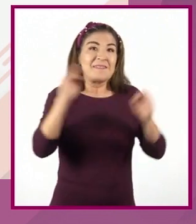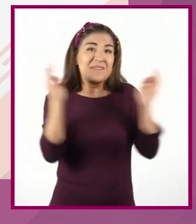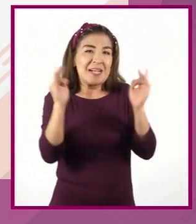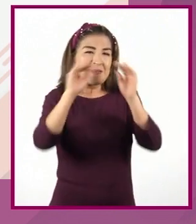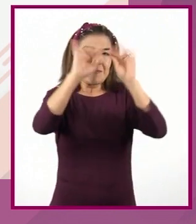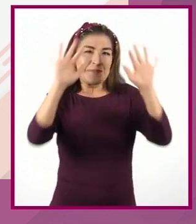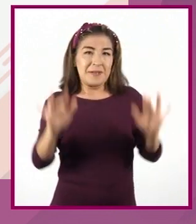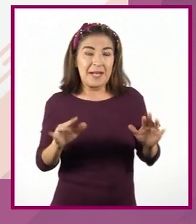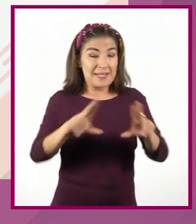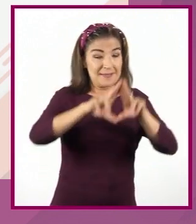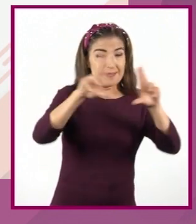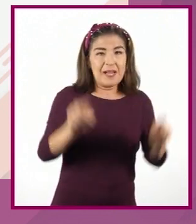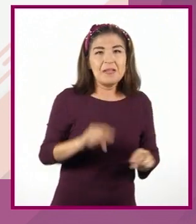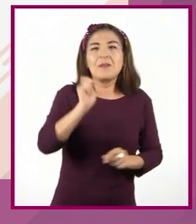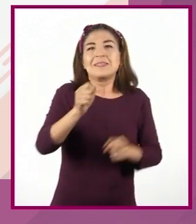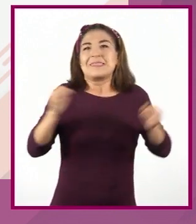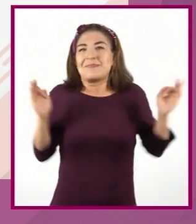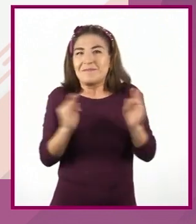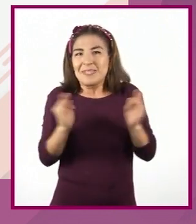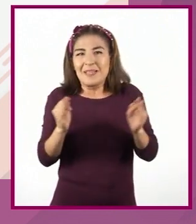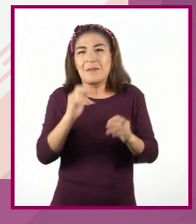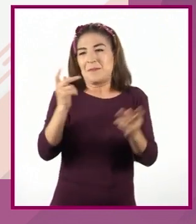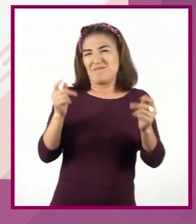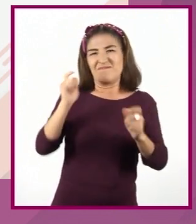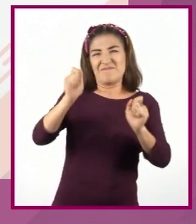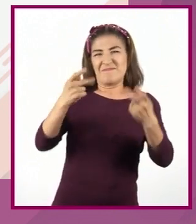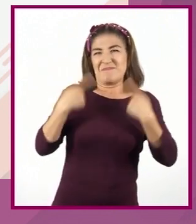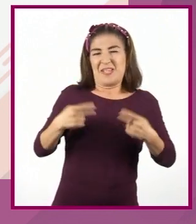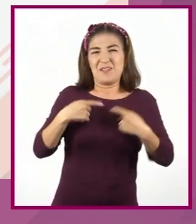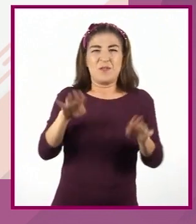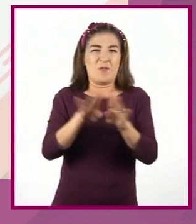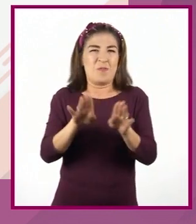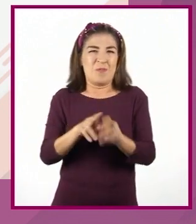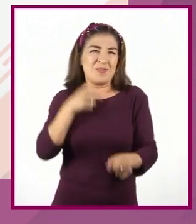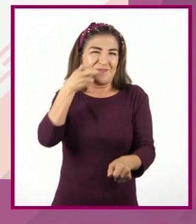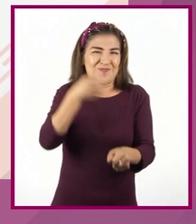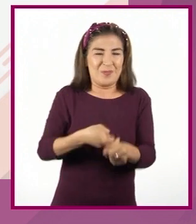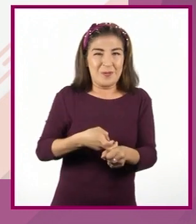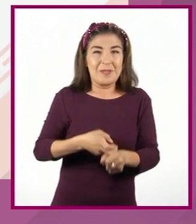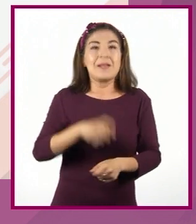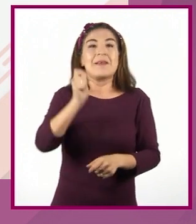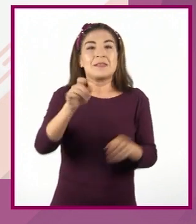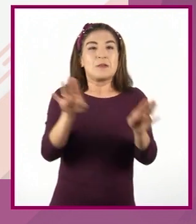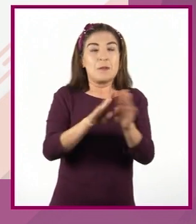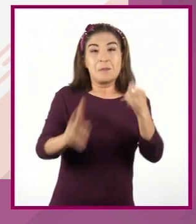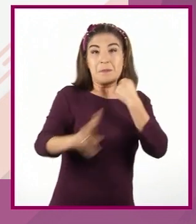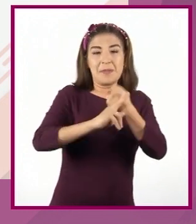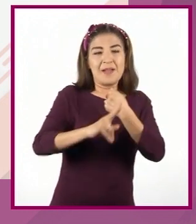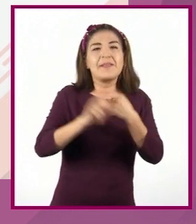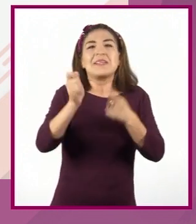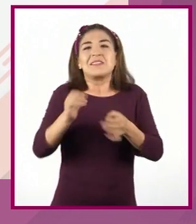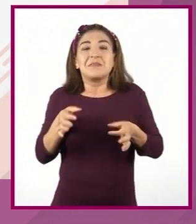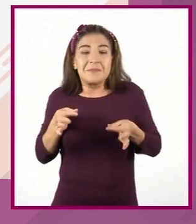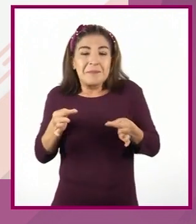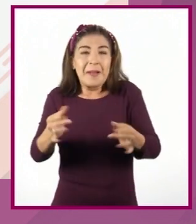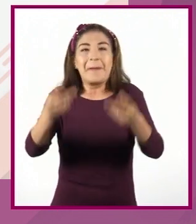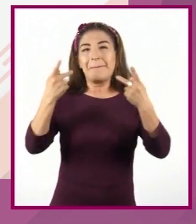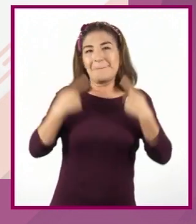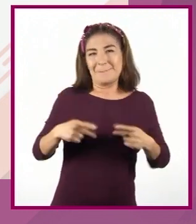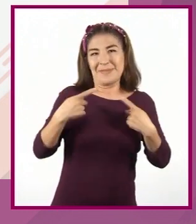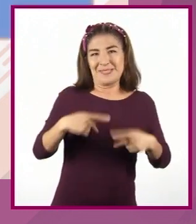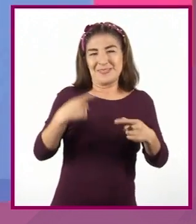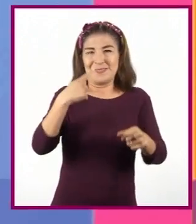Hielo igual a frialdad de una persona, el hielo de su mirada. Vidrio, la fragilidad de alguien,